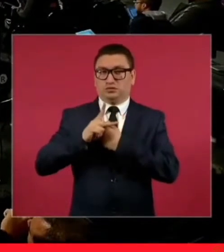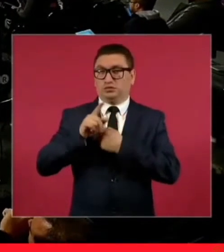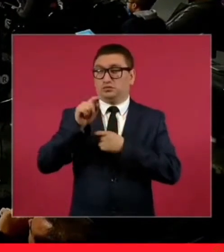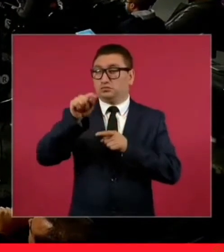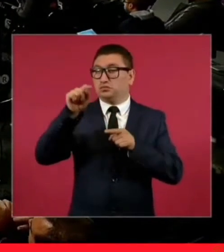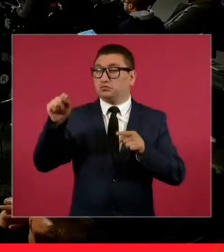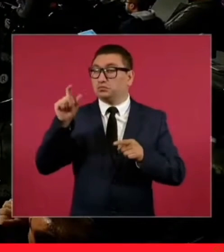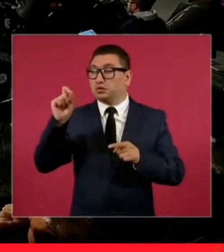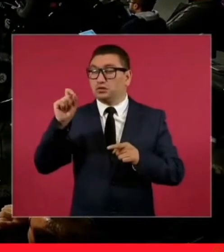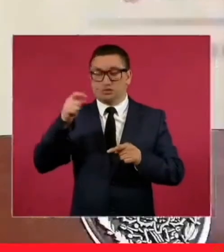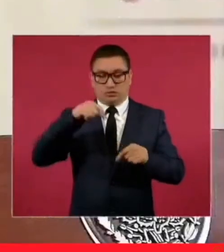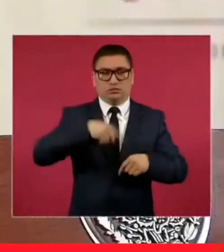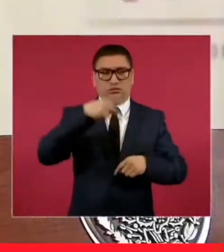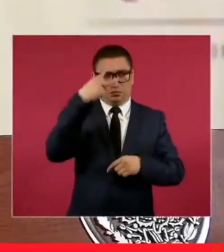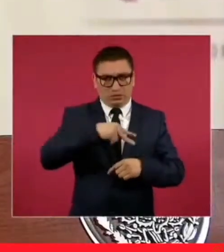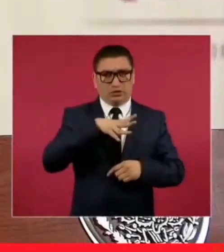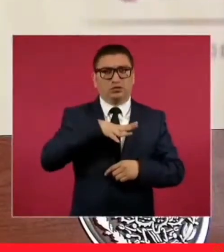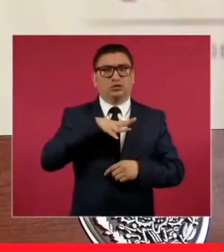tenemos.